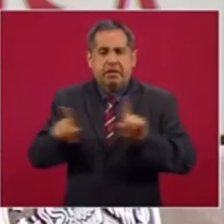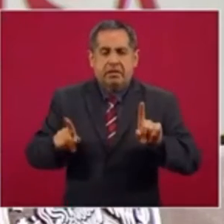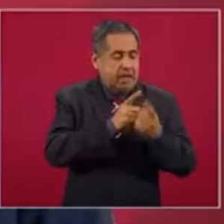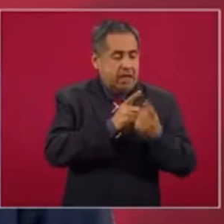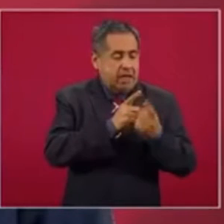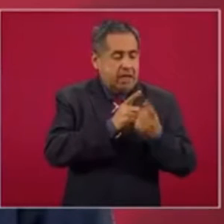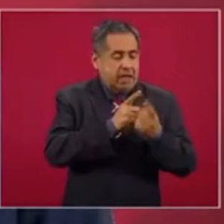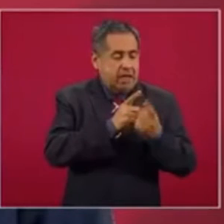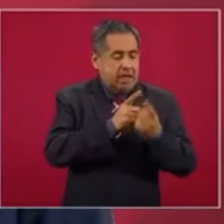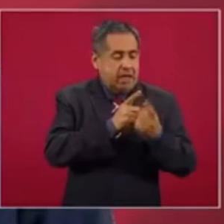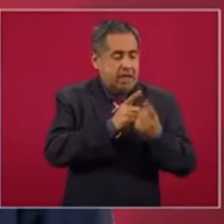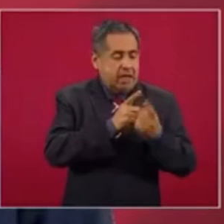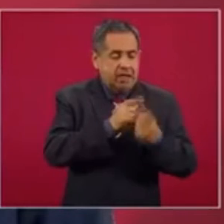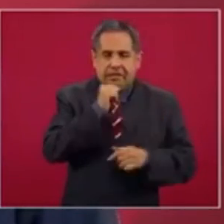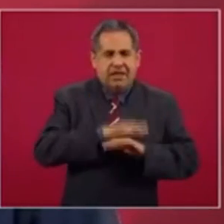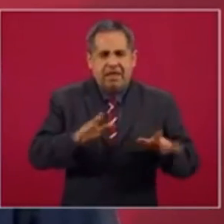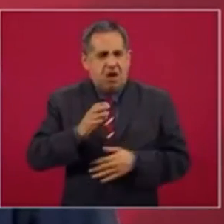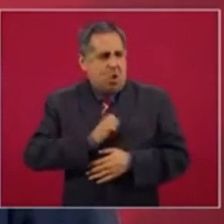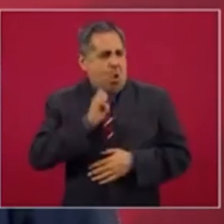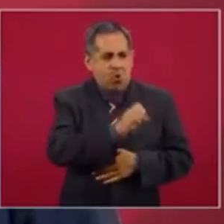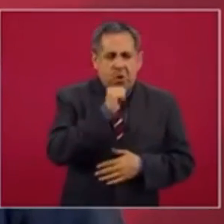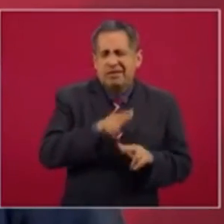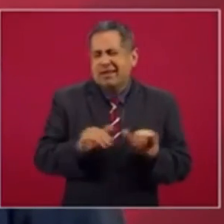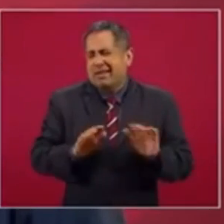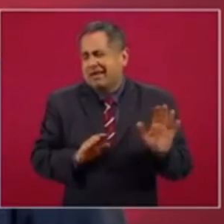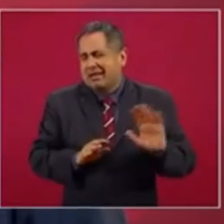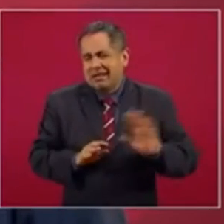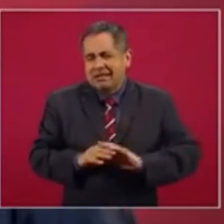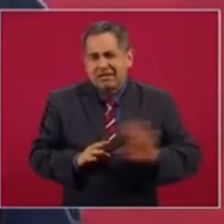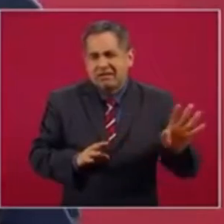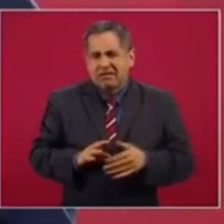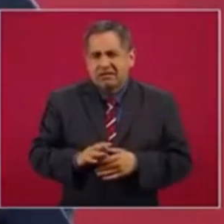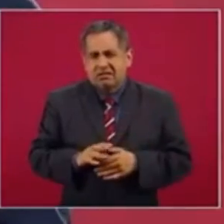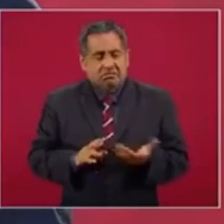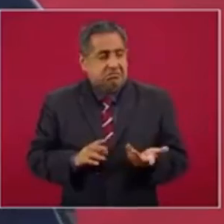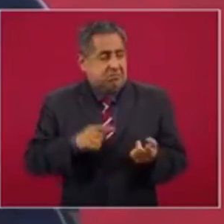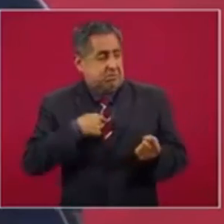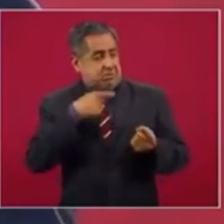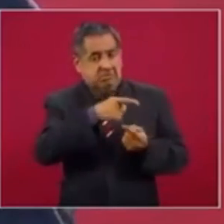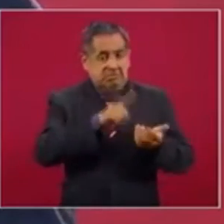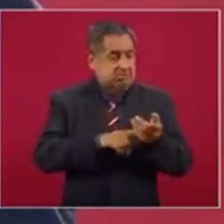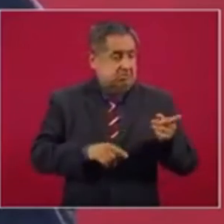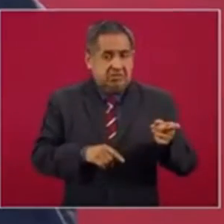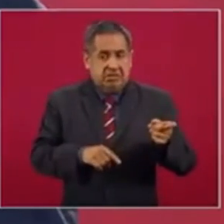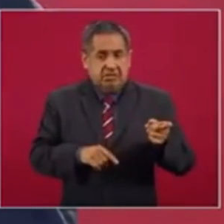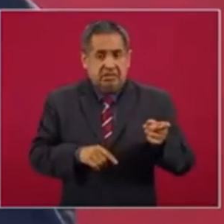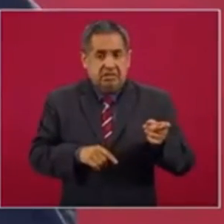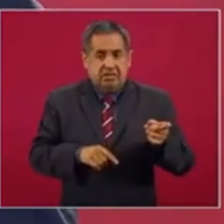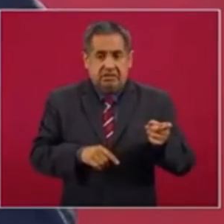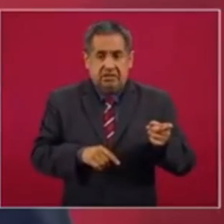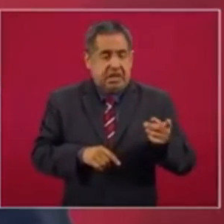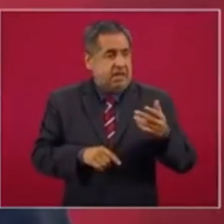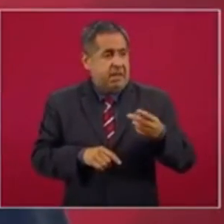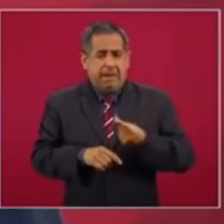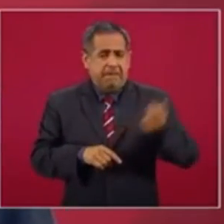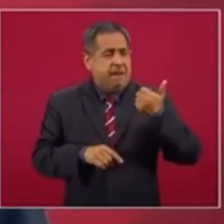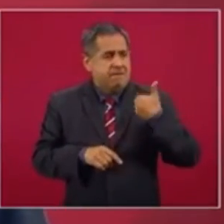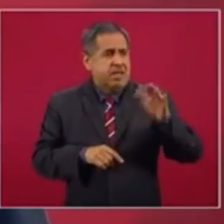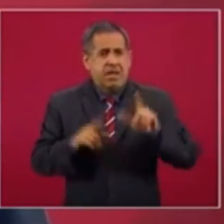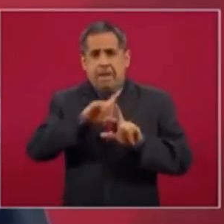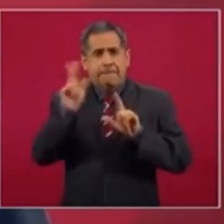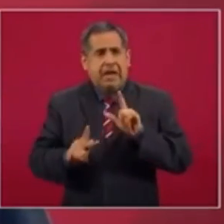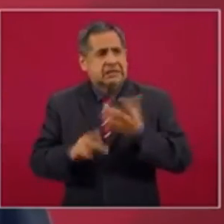y no es un asunto personal, no es un asunto de odios, de nada. No le vamos a decir a nadie, a ver, vete del